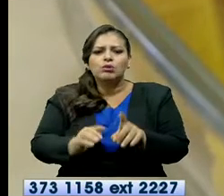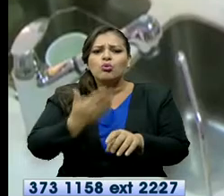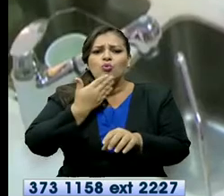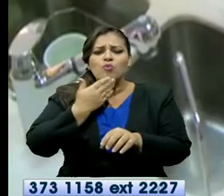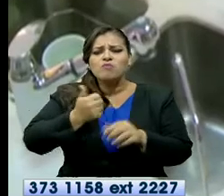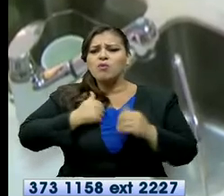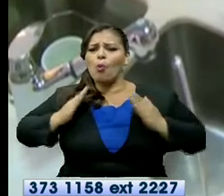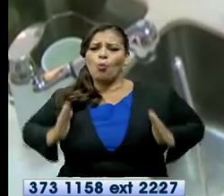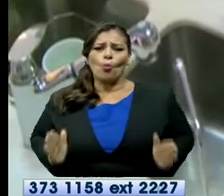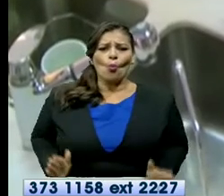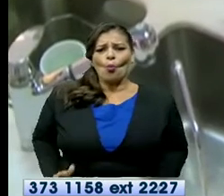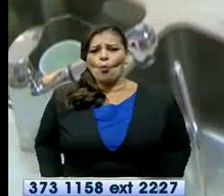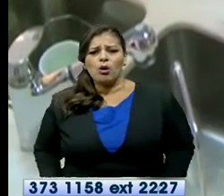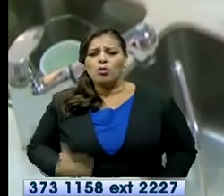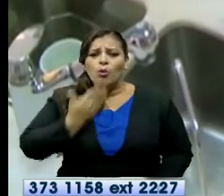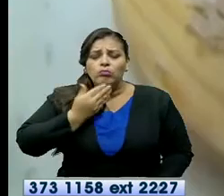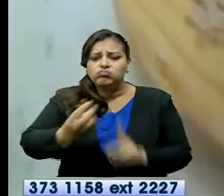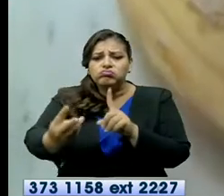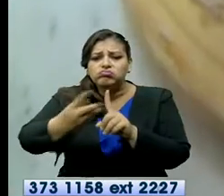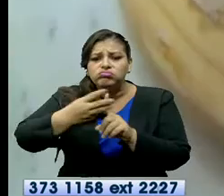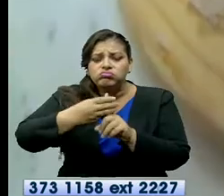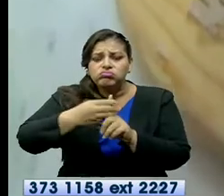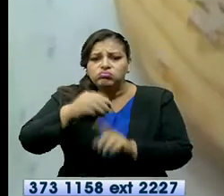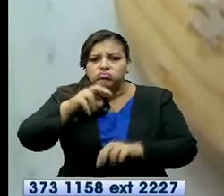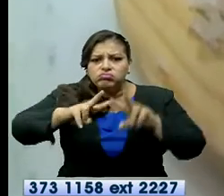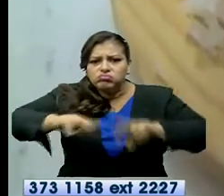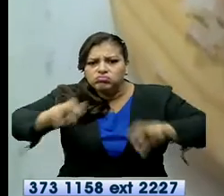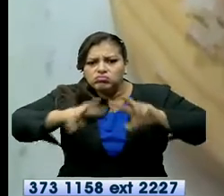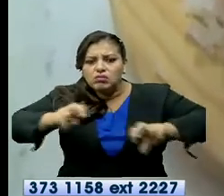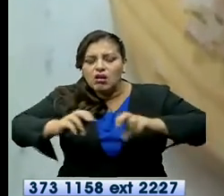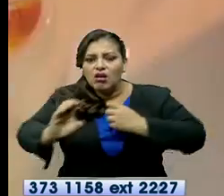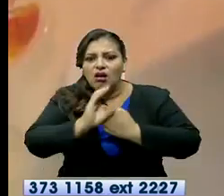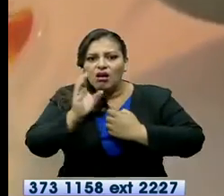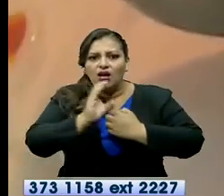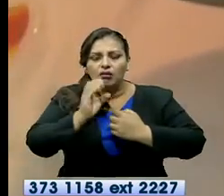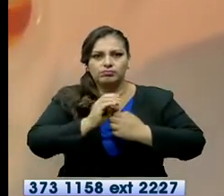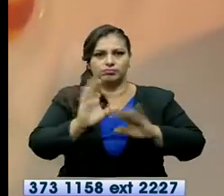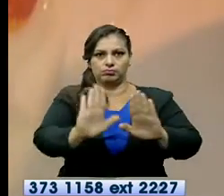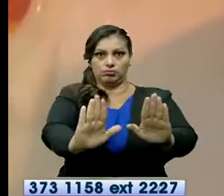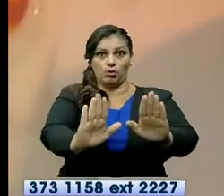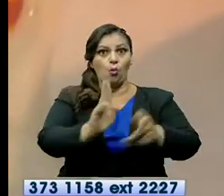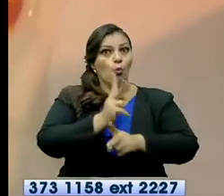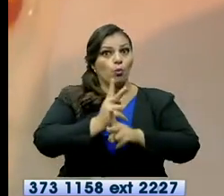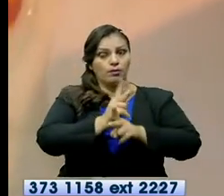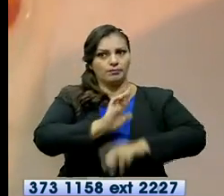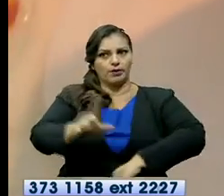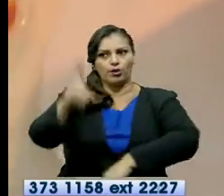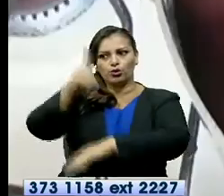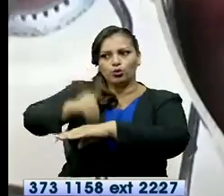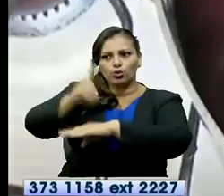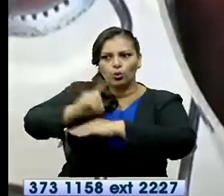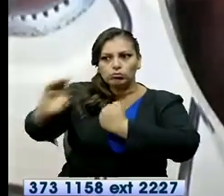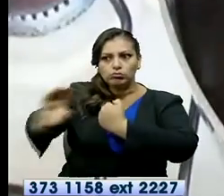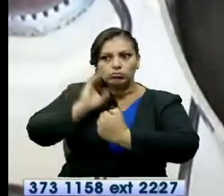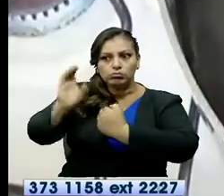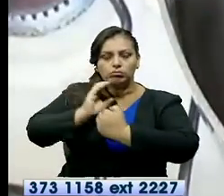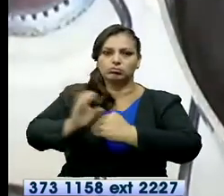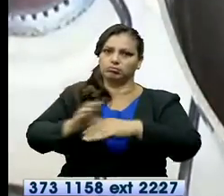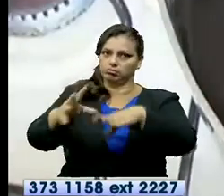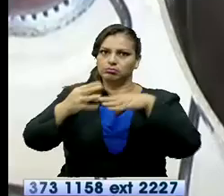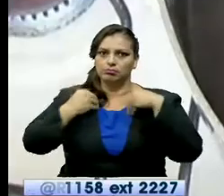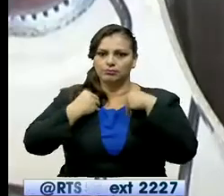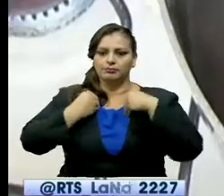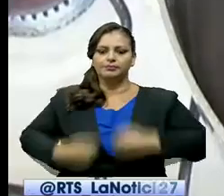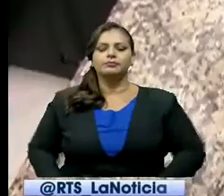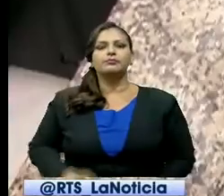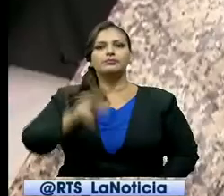una rápida pérdida de peso. Sin embargo, las opciones avaladas por profesionales de la salud son pocas. Un 36% de los consultados dijo